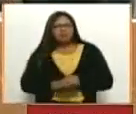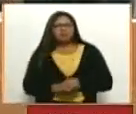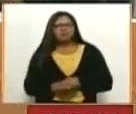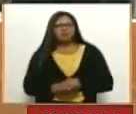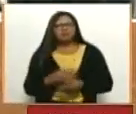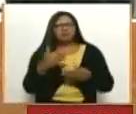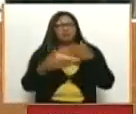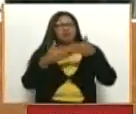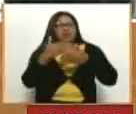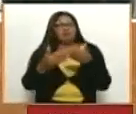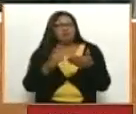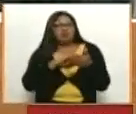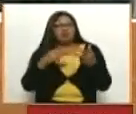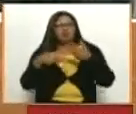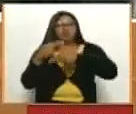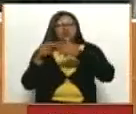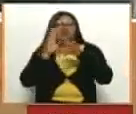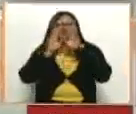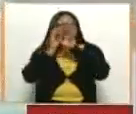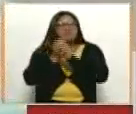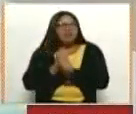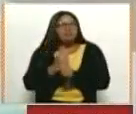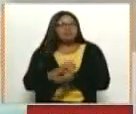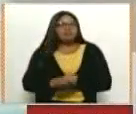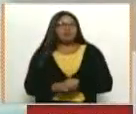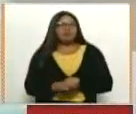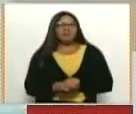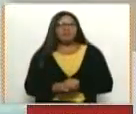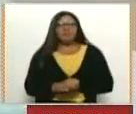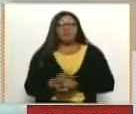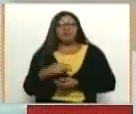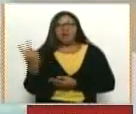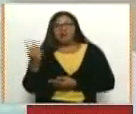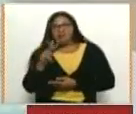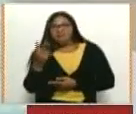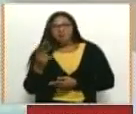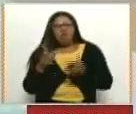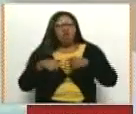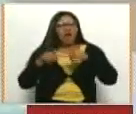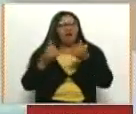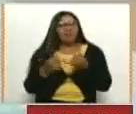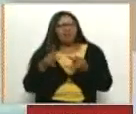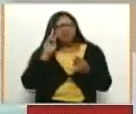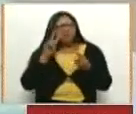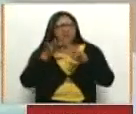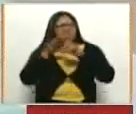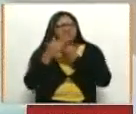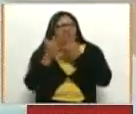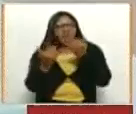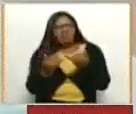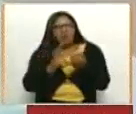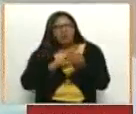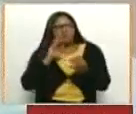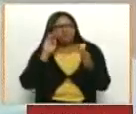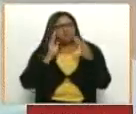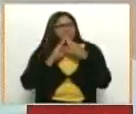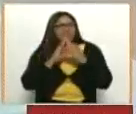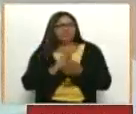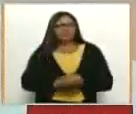pasos que se dan en la construcción de confianza y de ambas partes se considera que ya hay condiciones para sentarse.